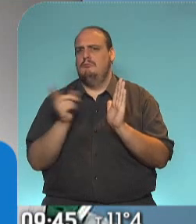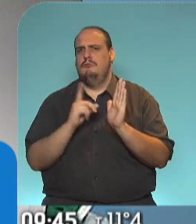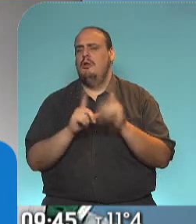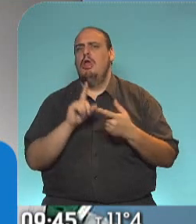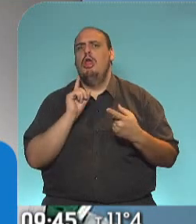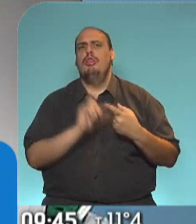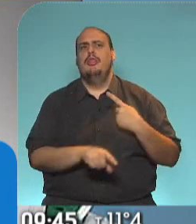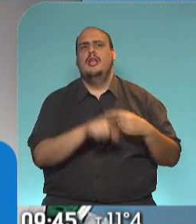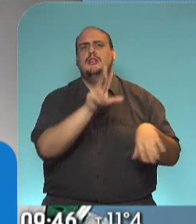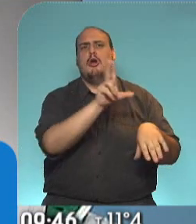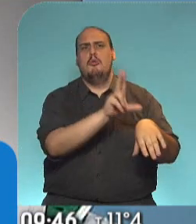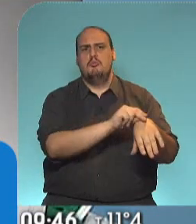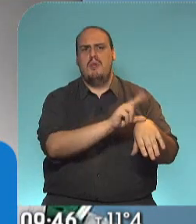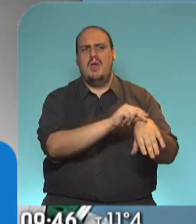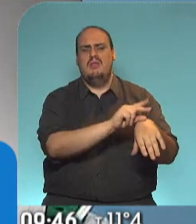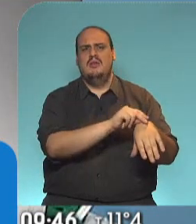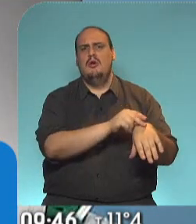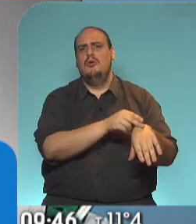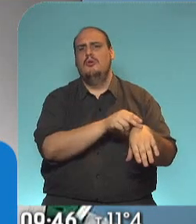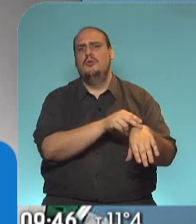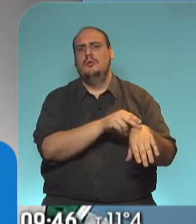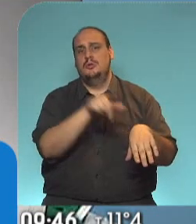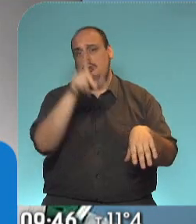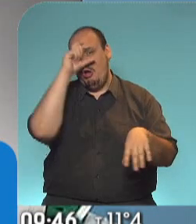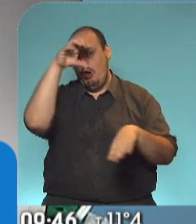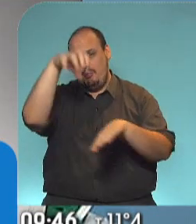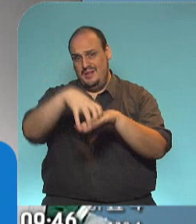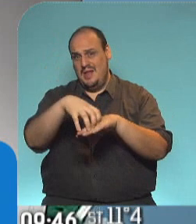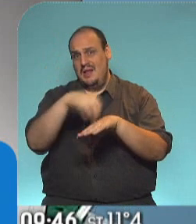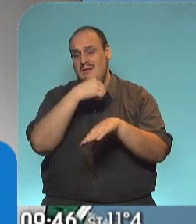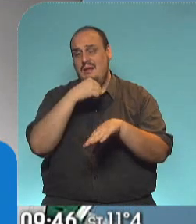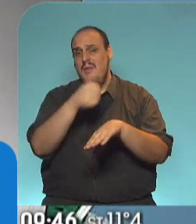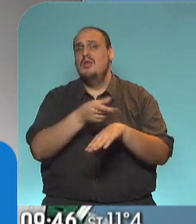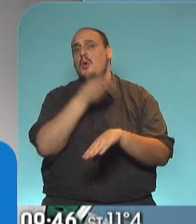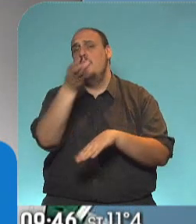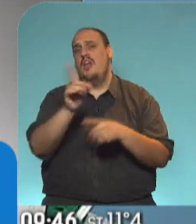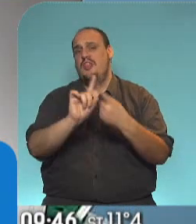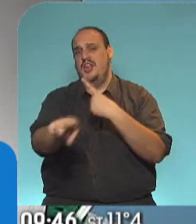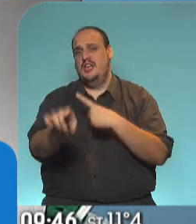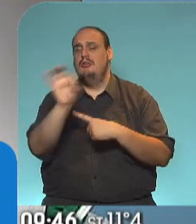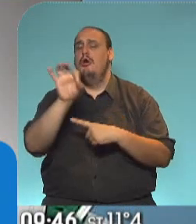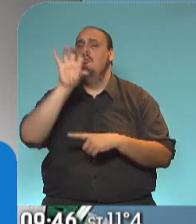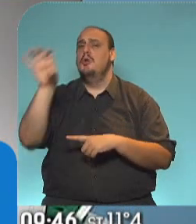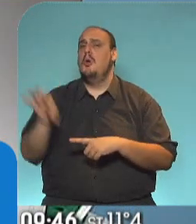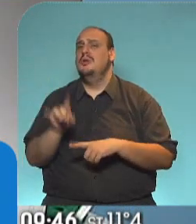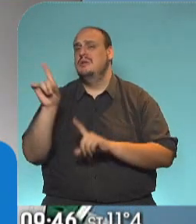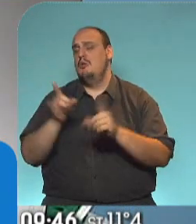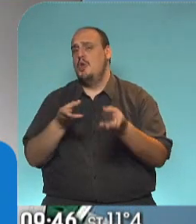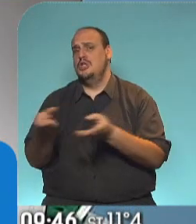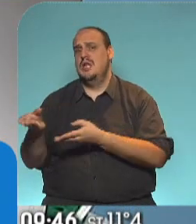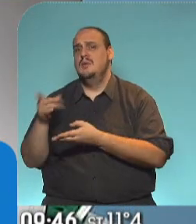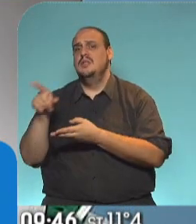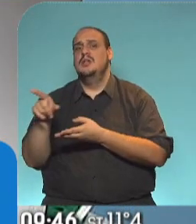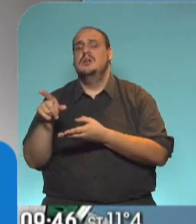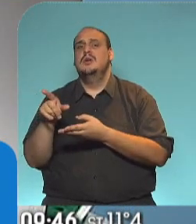indicando que vaya a la farmacia del hospital donde retira habitualmente o algunas provincias algunos servicios han implementado sistemas